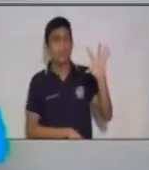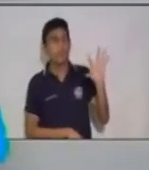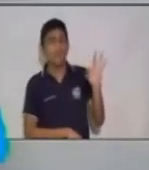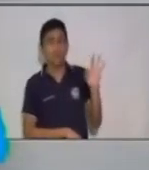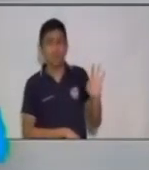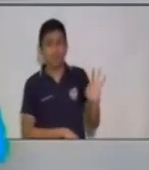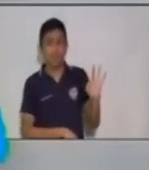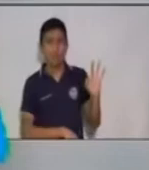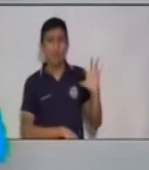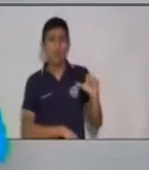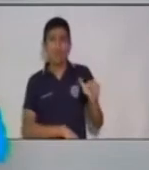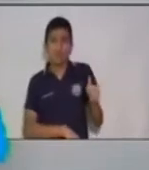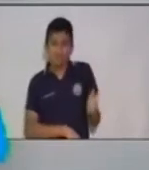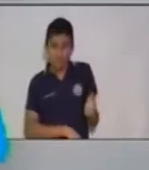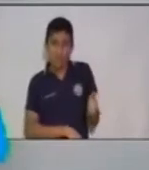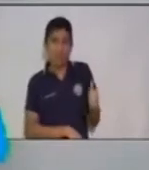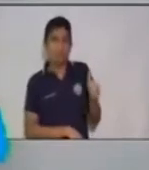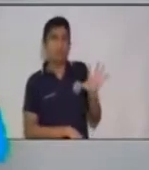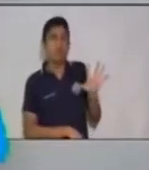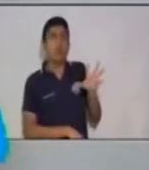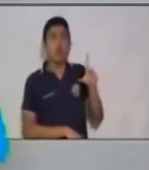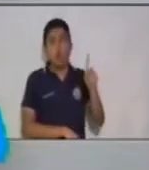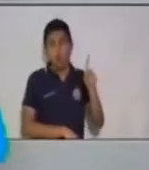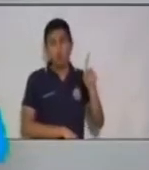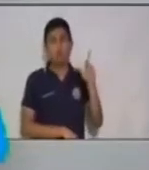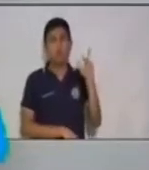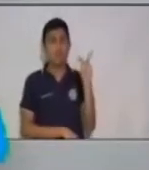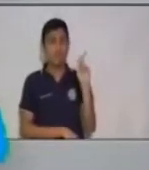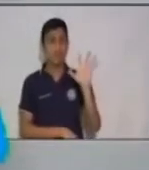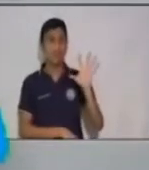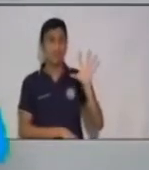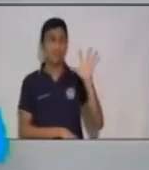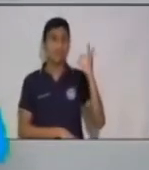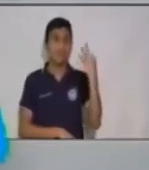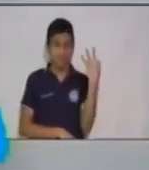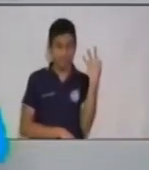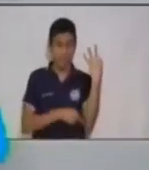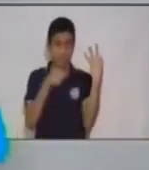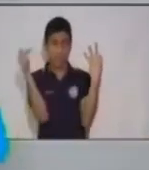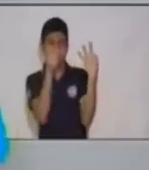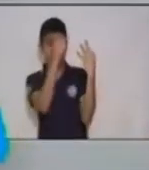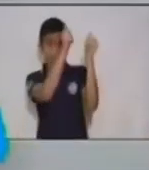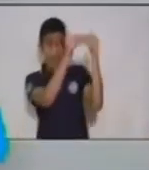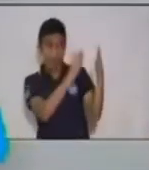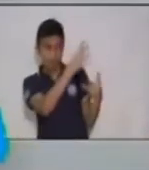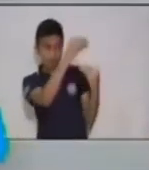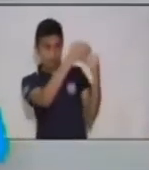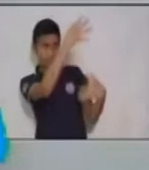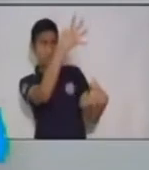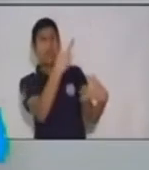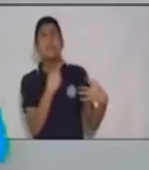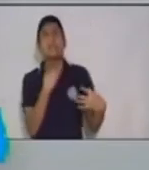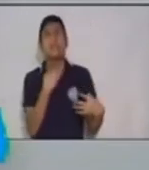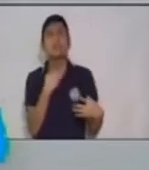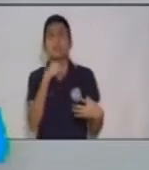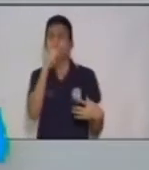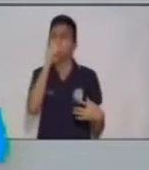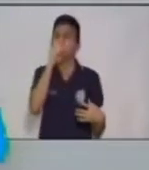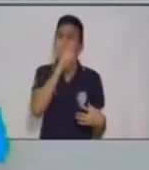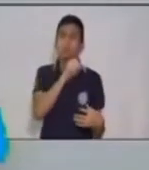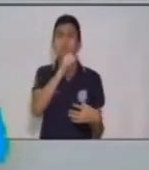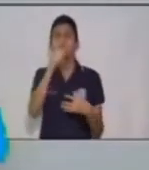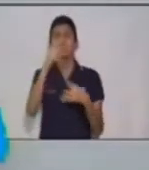9, al número 10, al número 11 y el número 13? Entonces, los datos o resultados serían